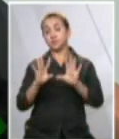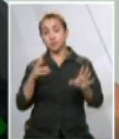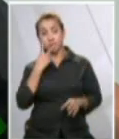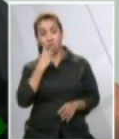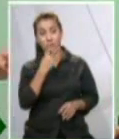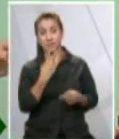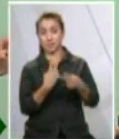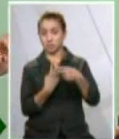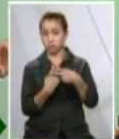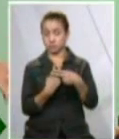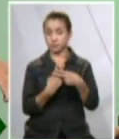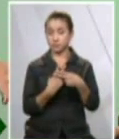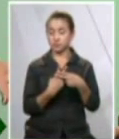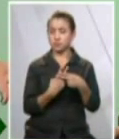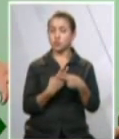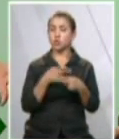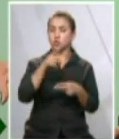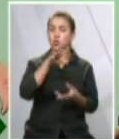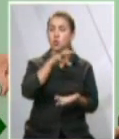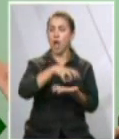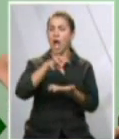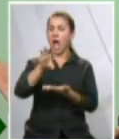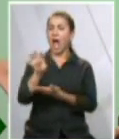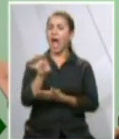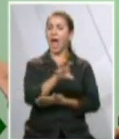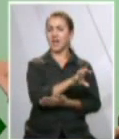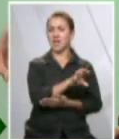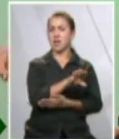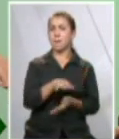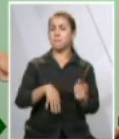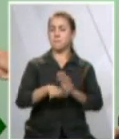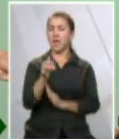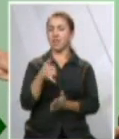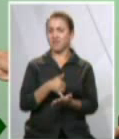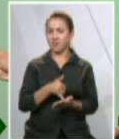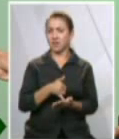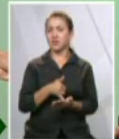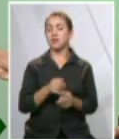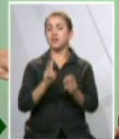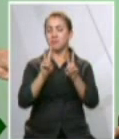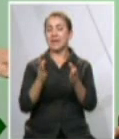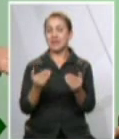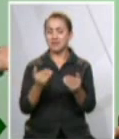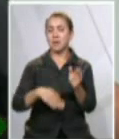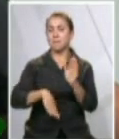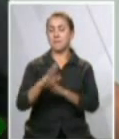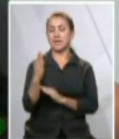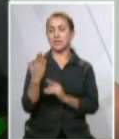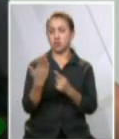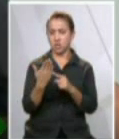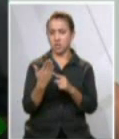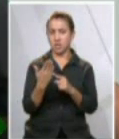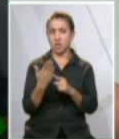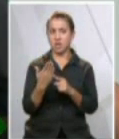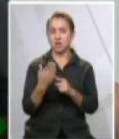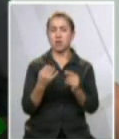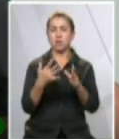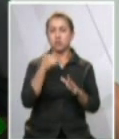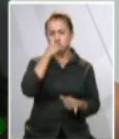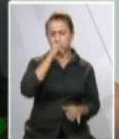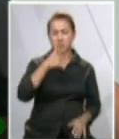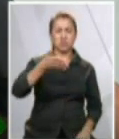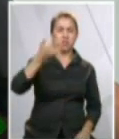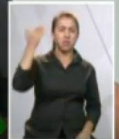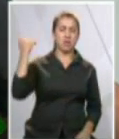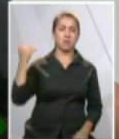Teletón. ¿Qué áreas crees tú que son las más deficientes respecto al desarrollo de tecnología? Mira, yo hace mucho tiempo ya